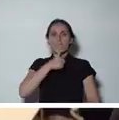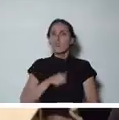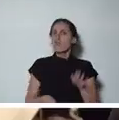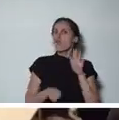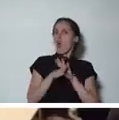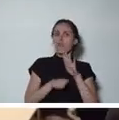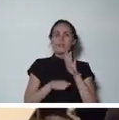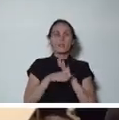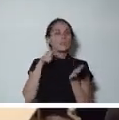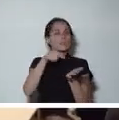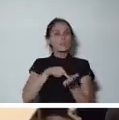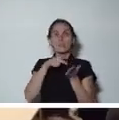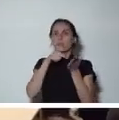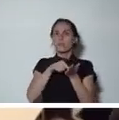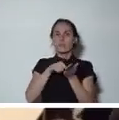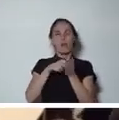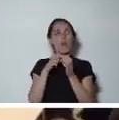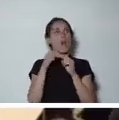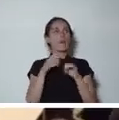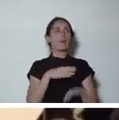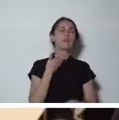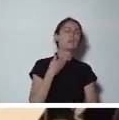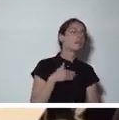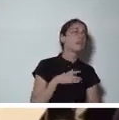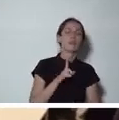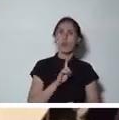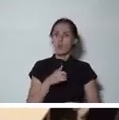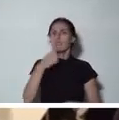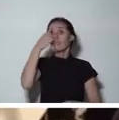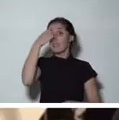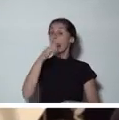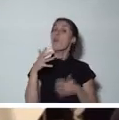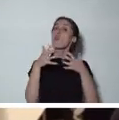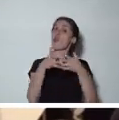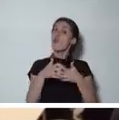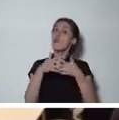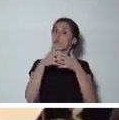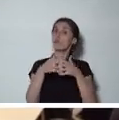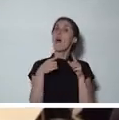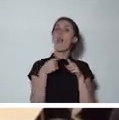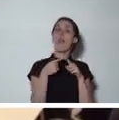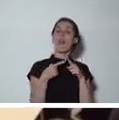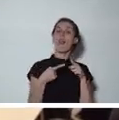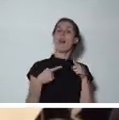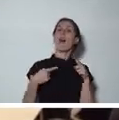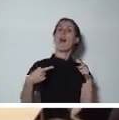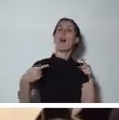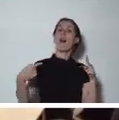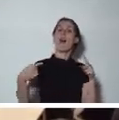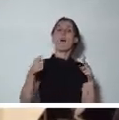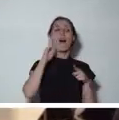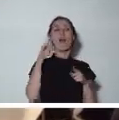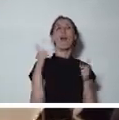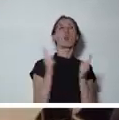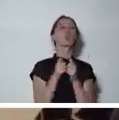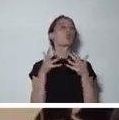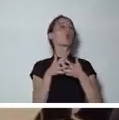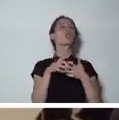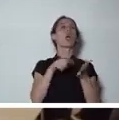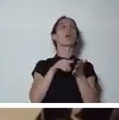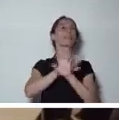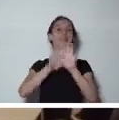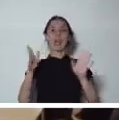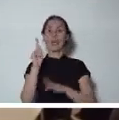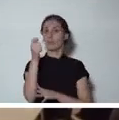luchas a saber que todas las luchas son de largo aliento hoy lo estábamos hablando no son carreras cortas las que tenemos por